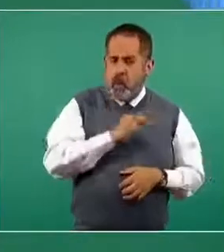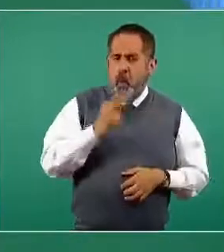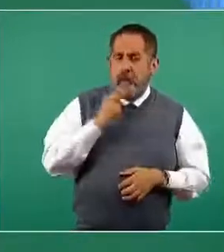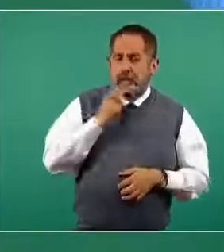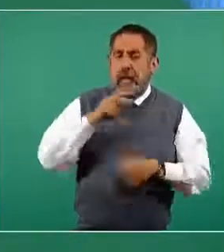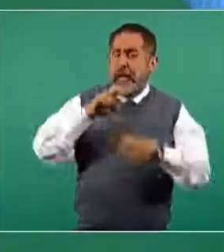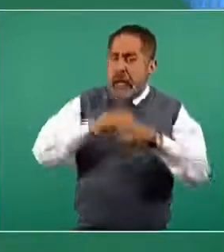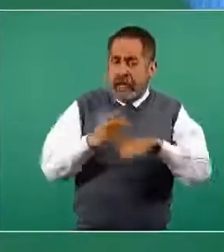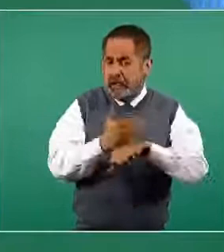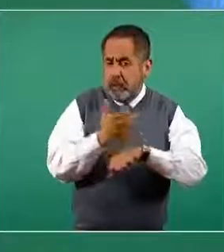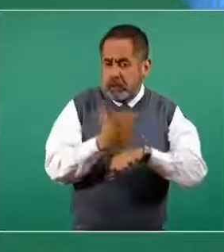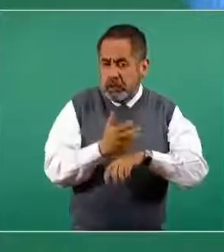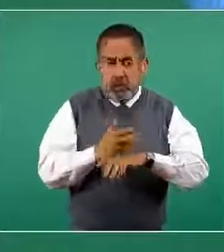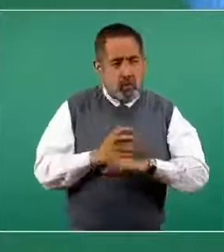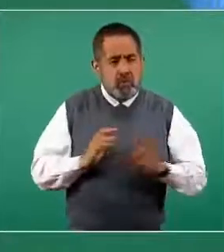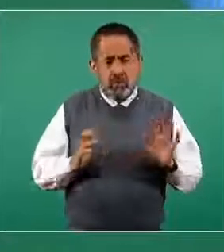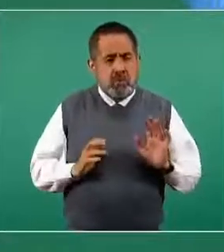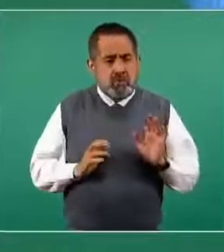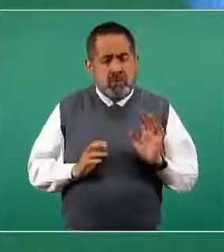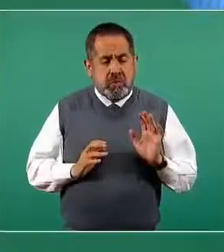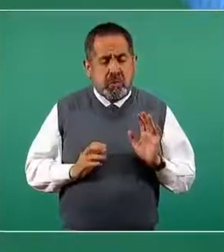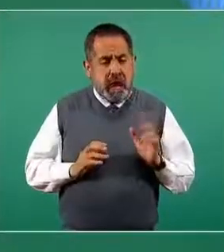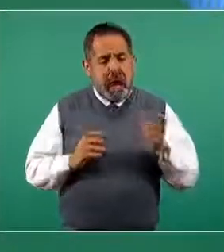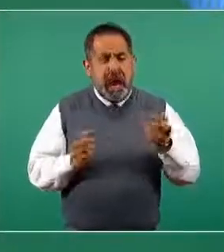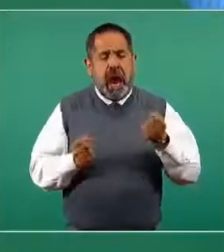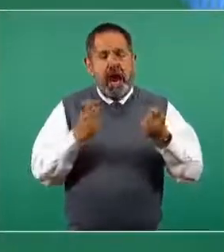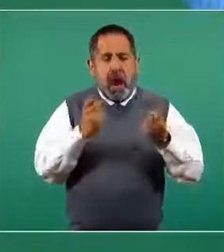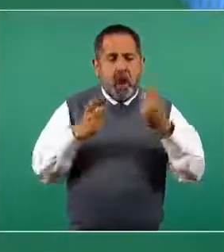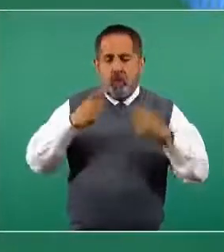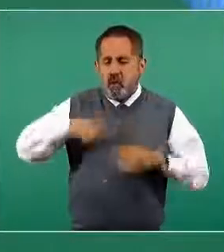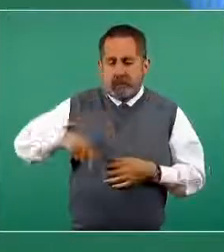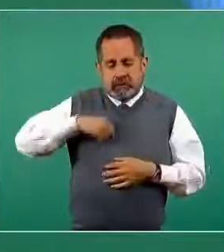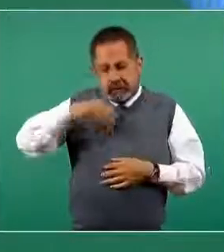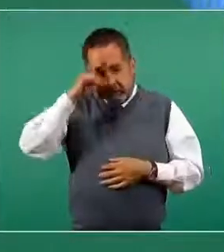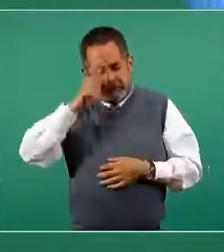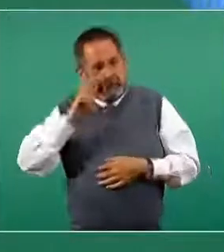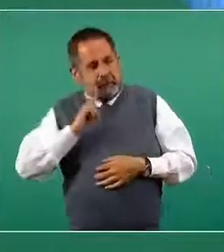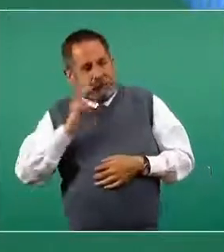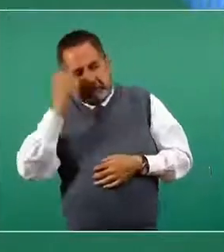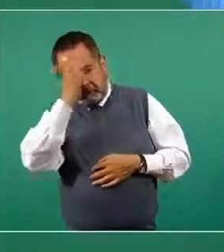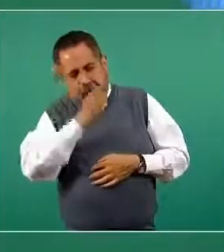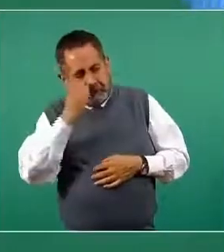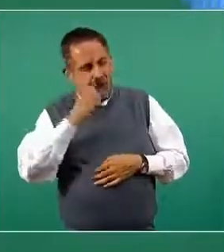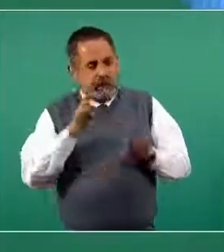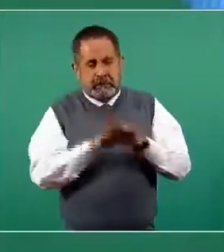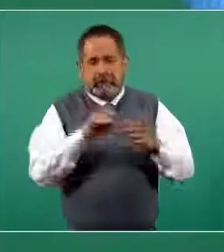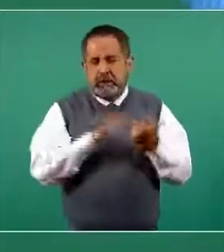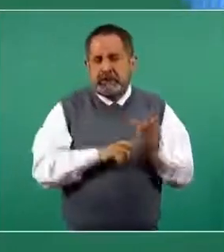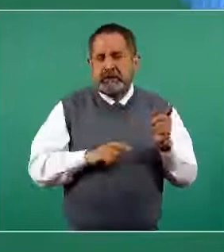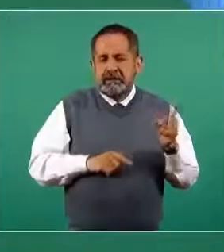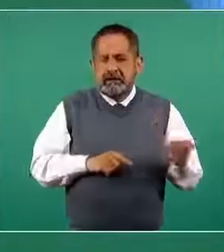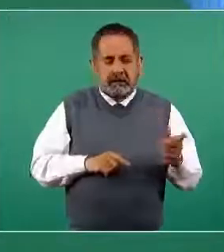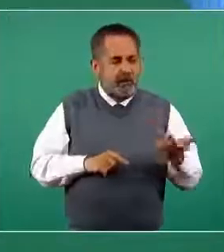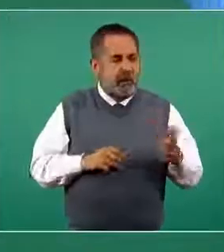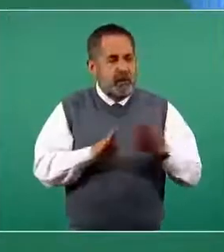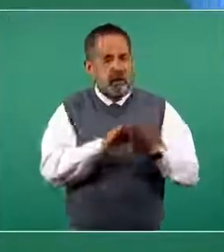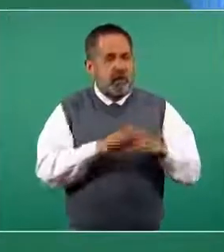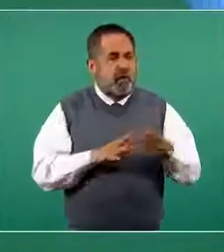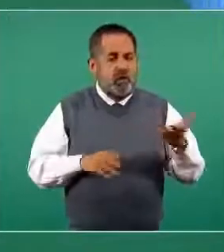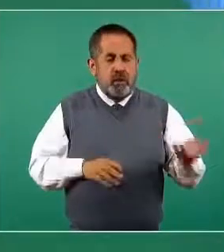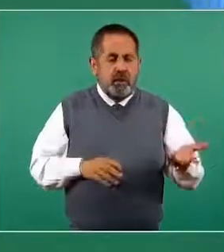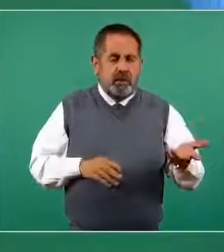en Estados Unidos, y algunas de las exploraciones que se han hecho respecto a la apoyo